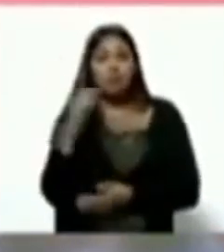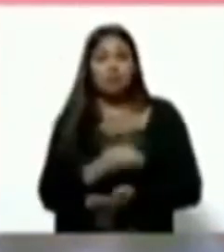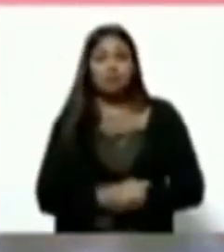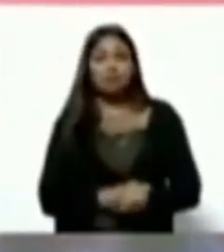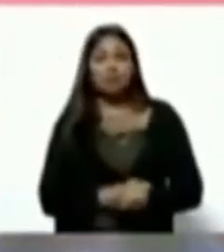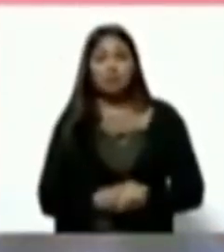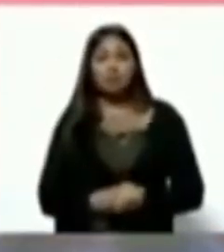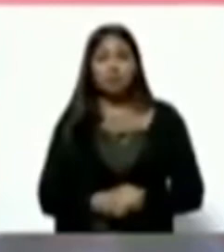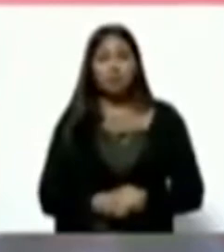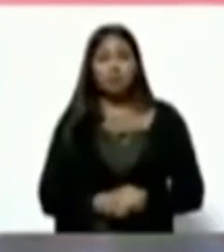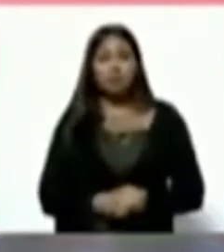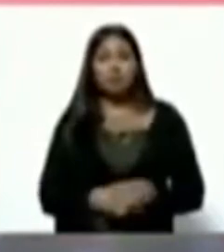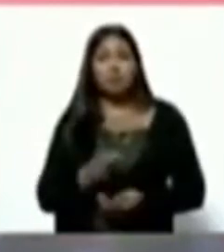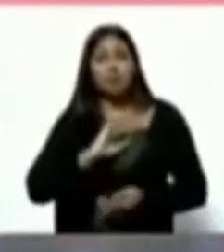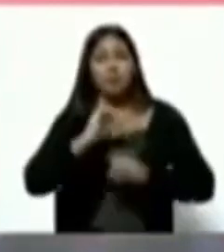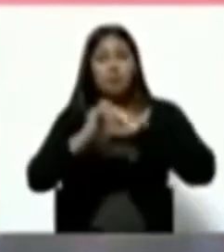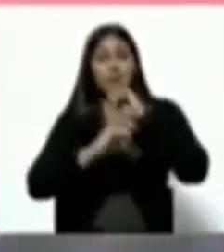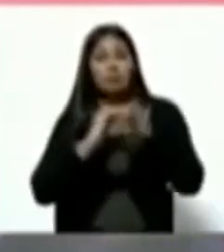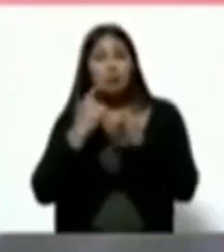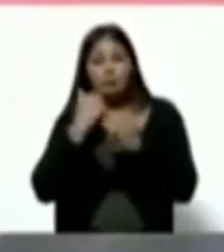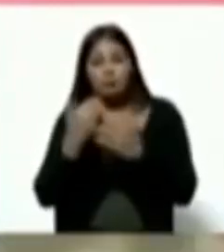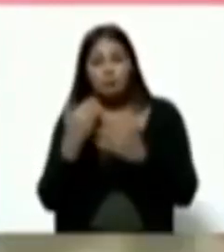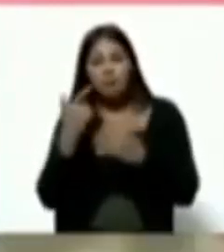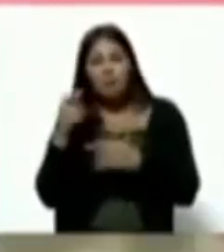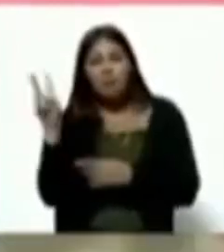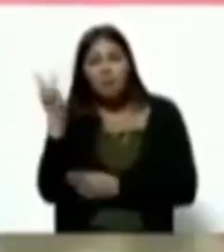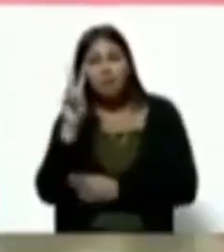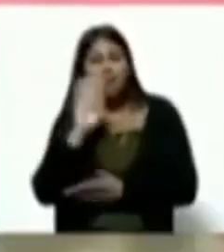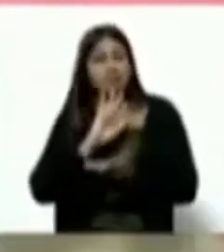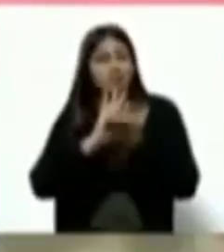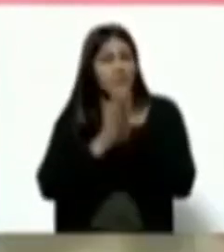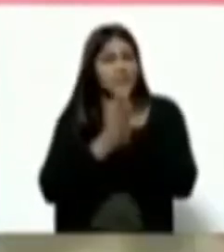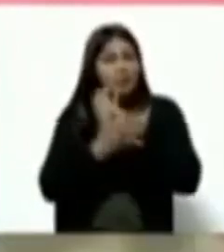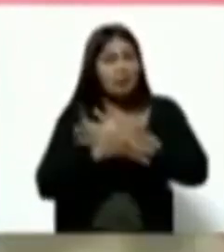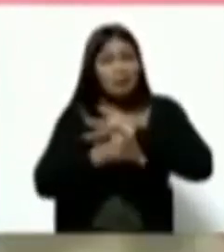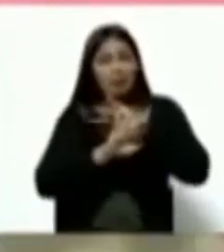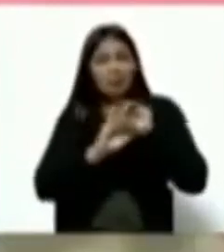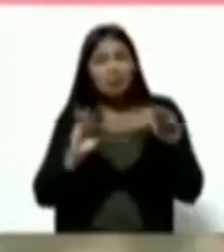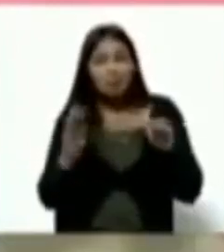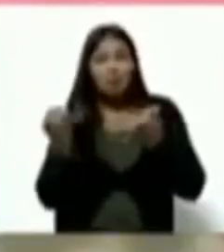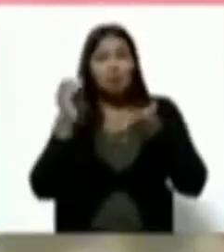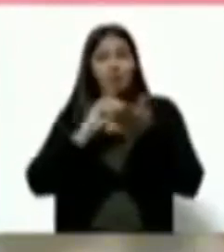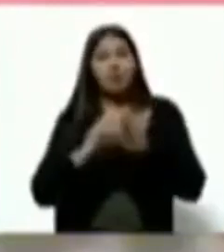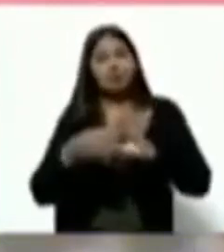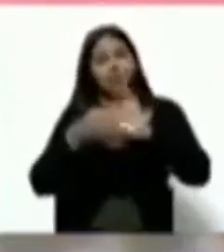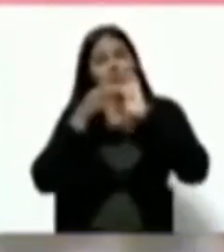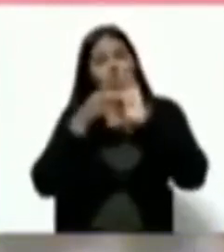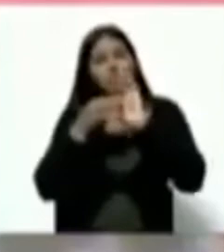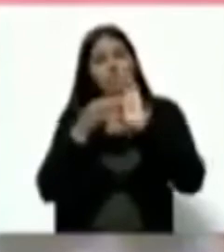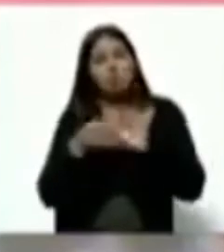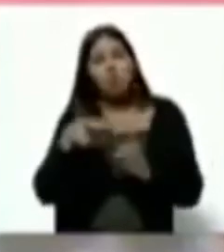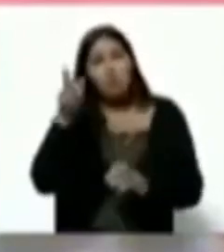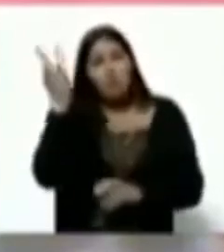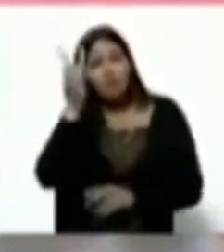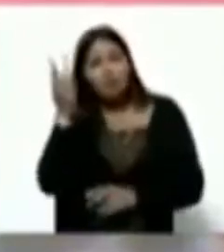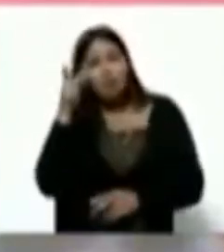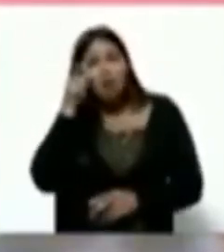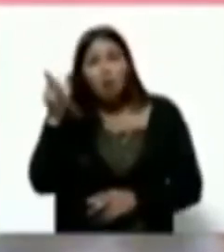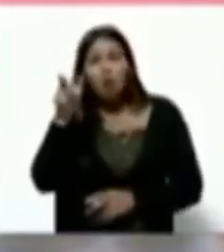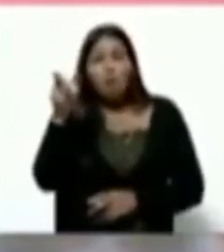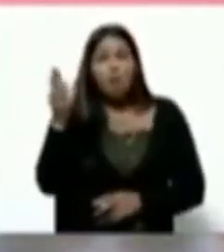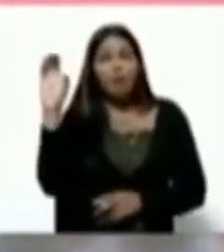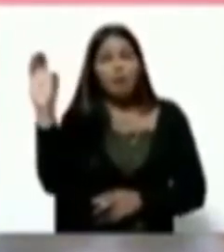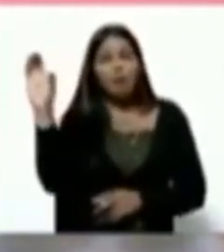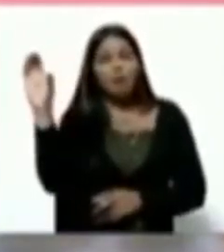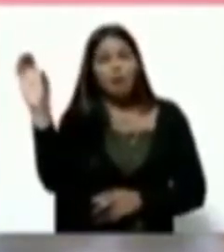nivel exterior contra Venezuela, se acabe y volvamos a ser unos pueblos unidos como hemos siempre